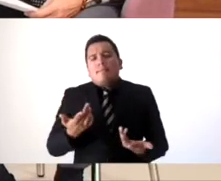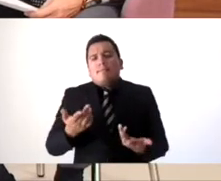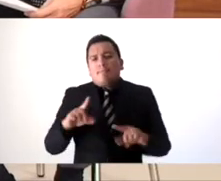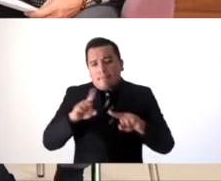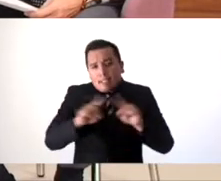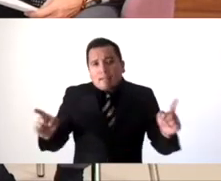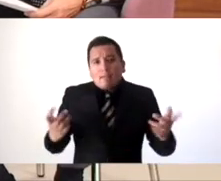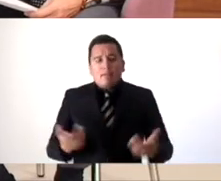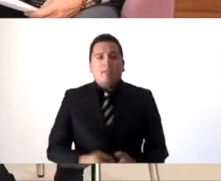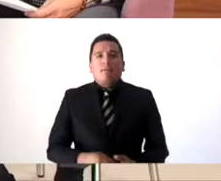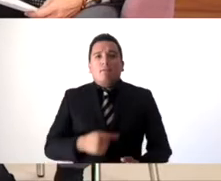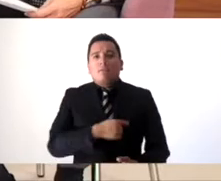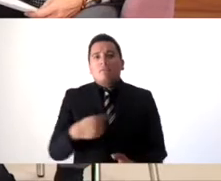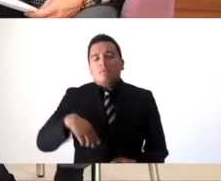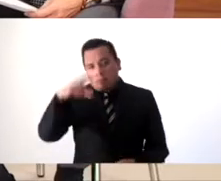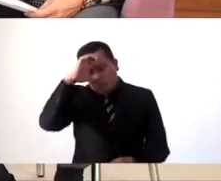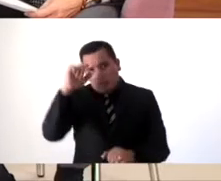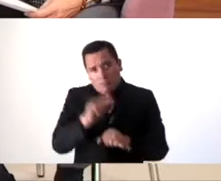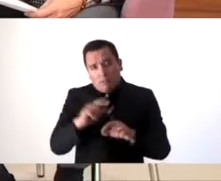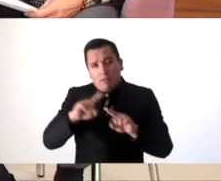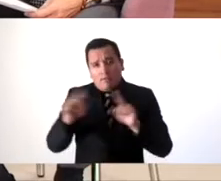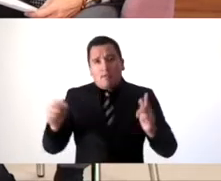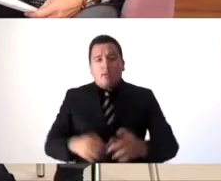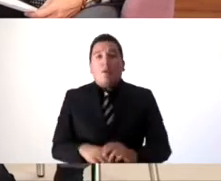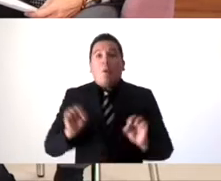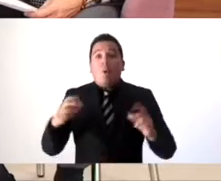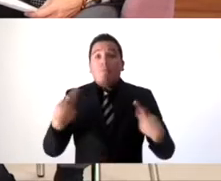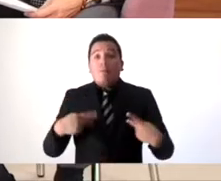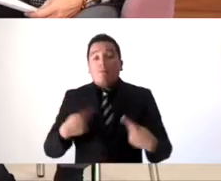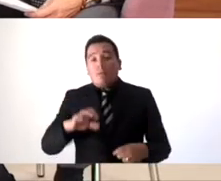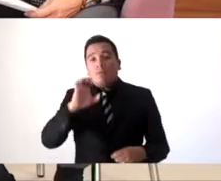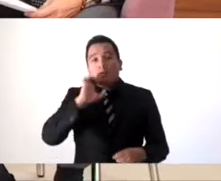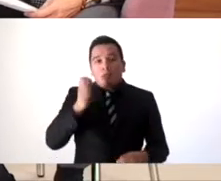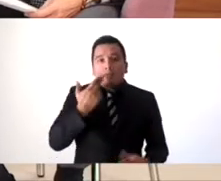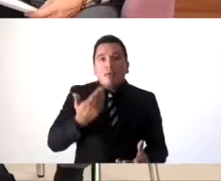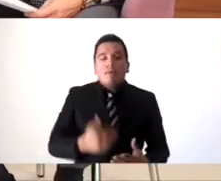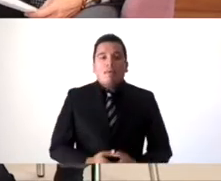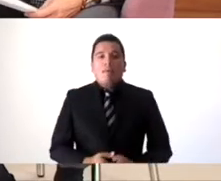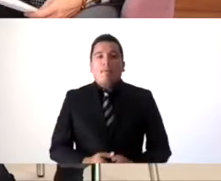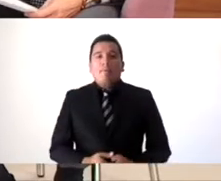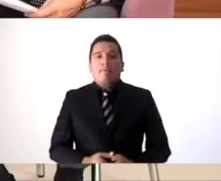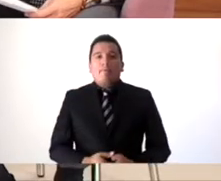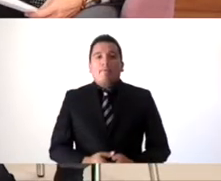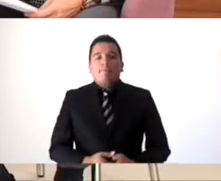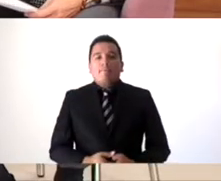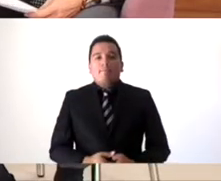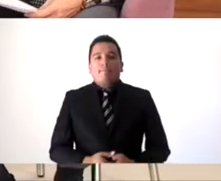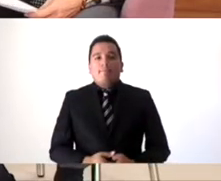una particularidad, digamos, a ustedes, a los de Chihuahua,